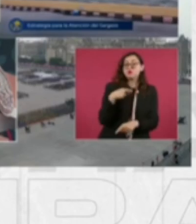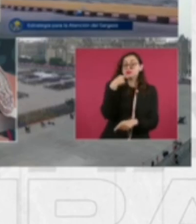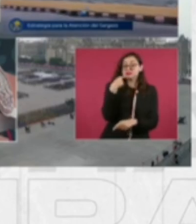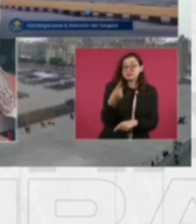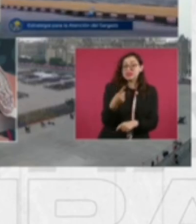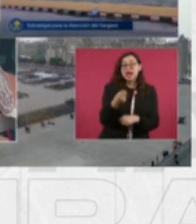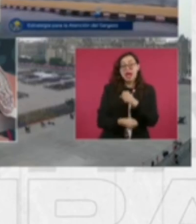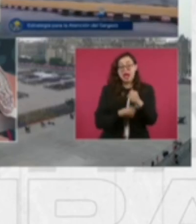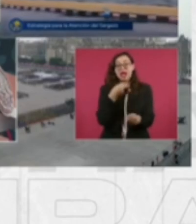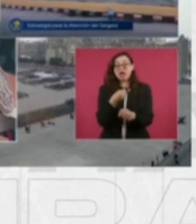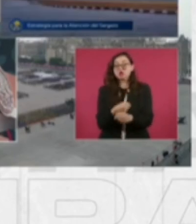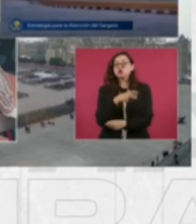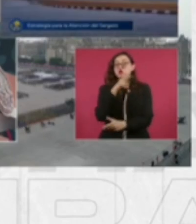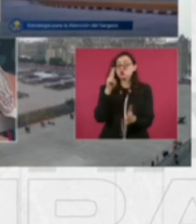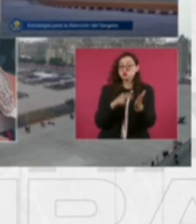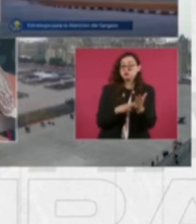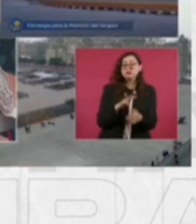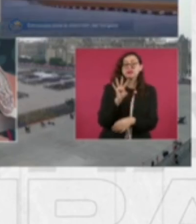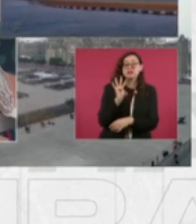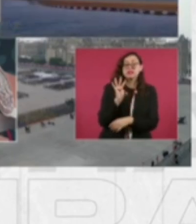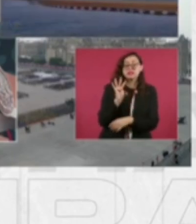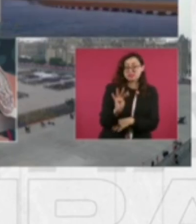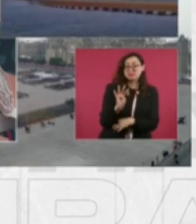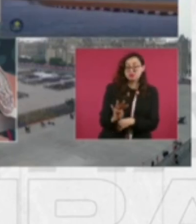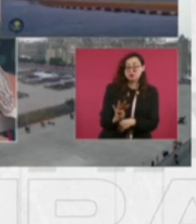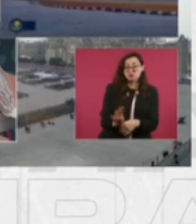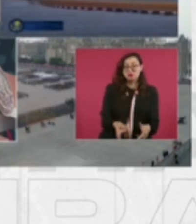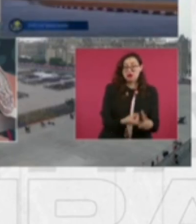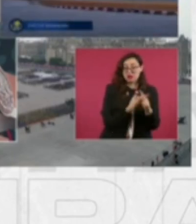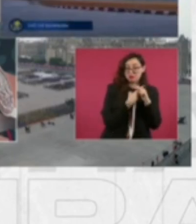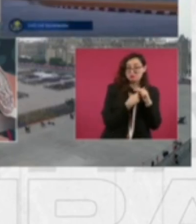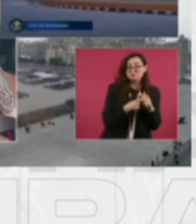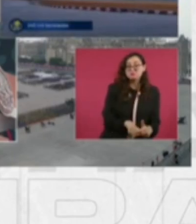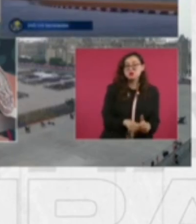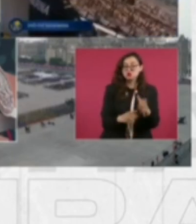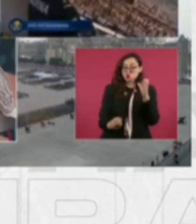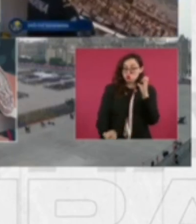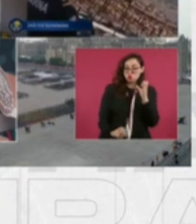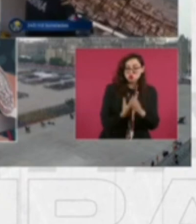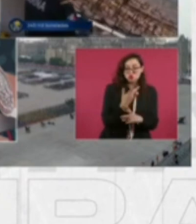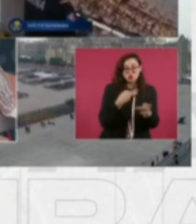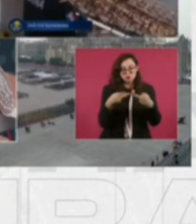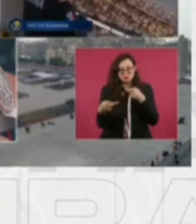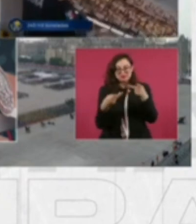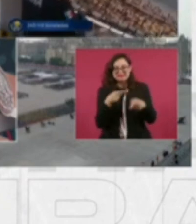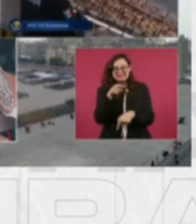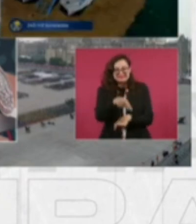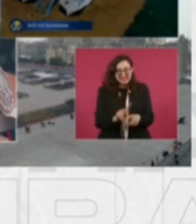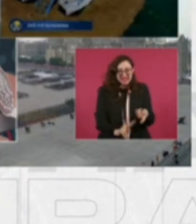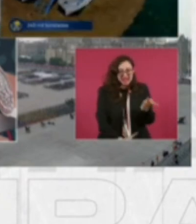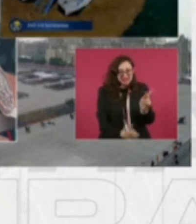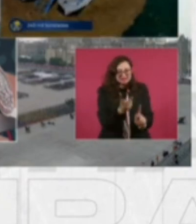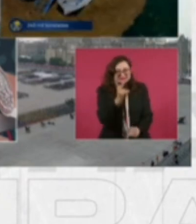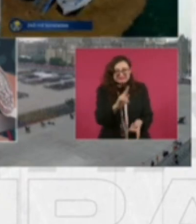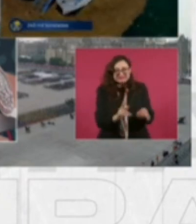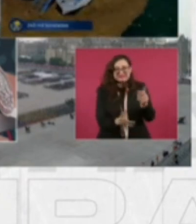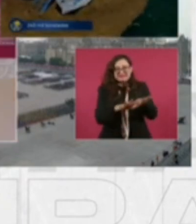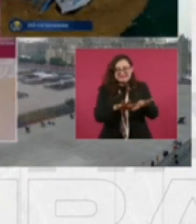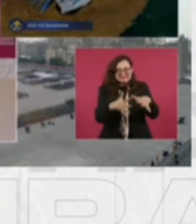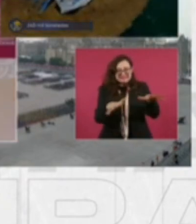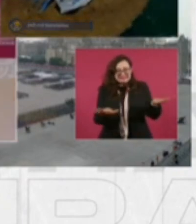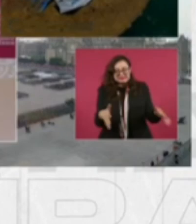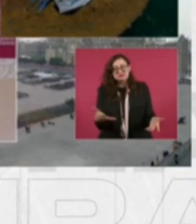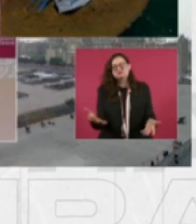militar. Pero grábenos, compañeros. Le quiero presentar mucho del material que obtuvo nuestro queridísimo Vicente Serrano